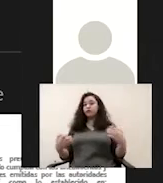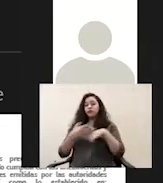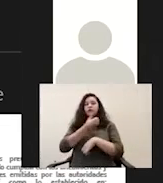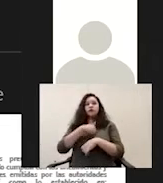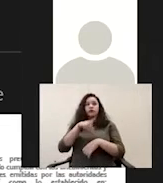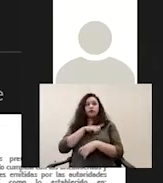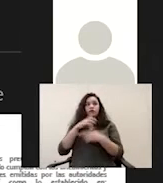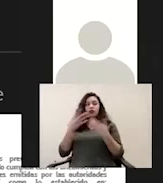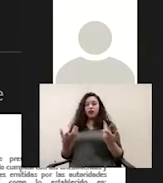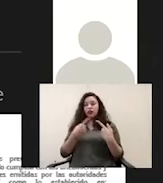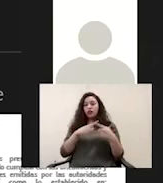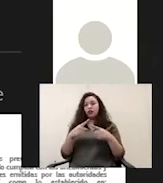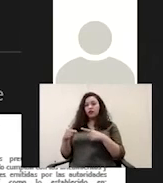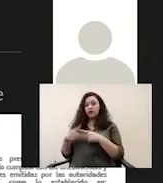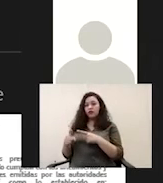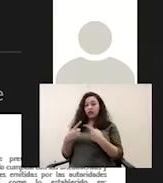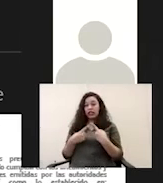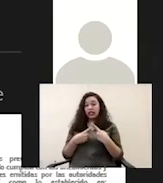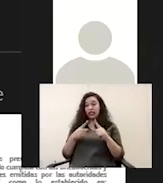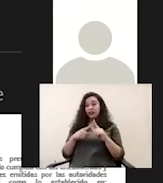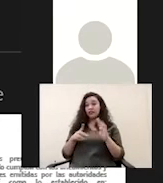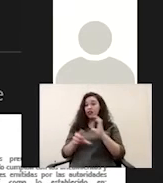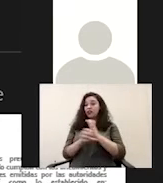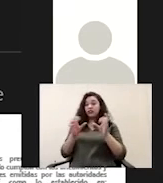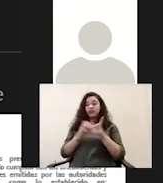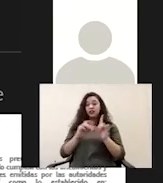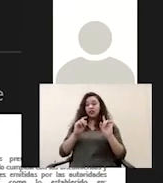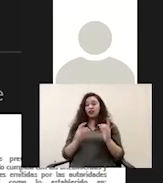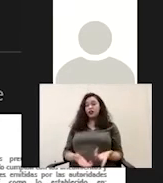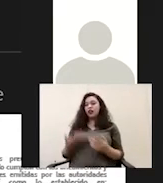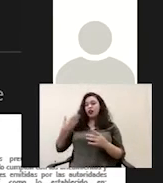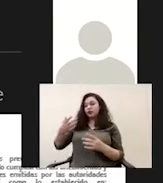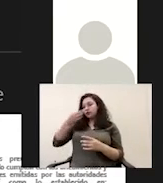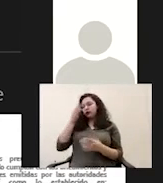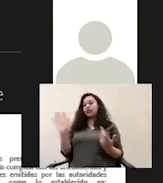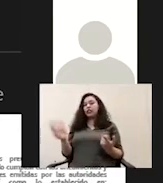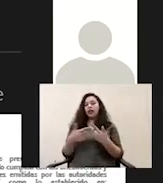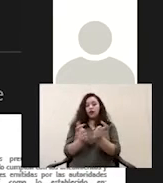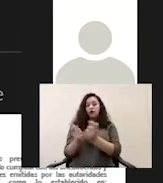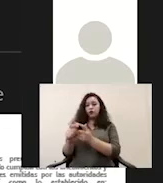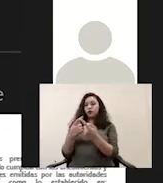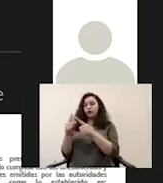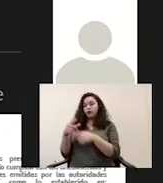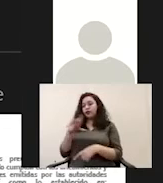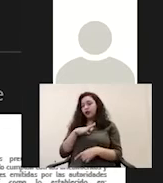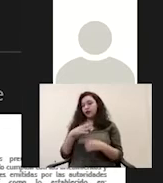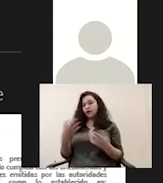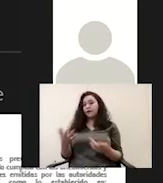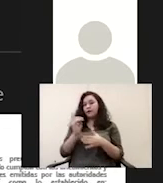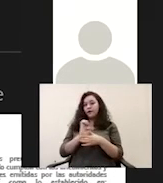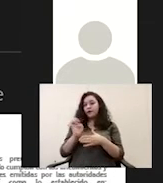ahora ya diferentes aristas porque como les mencionaba hace un momento pues hay otras variantes. Entonces va a ser un